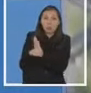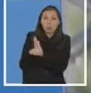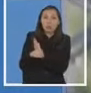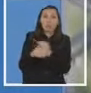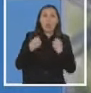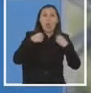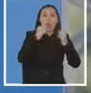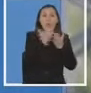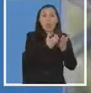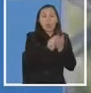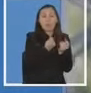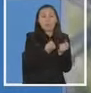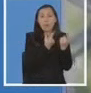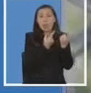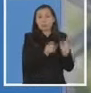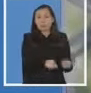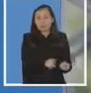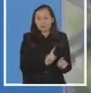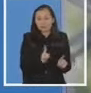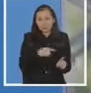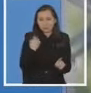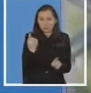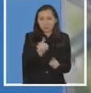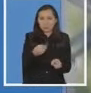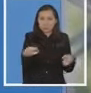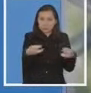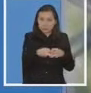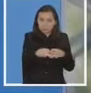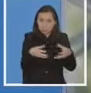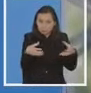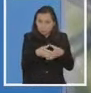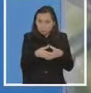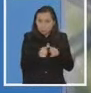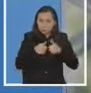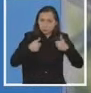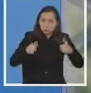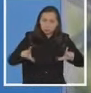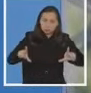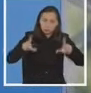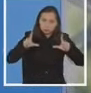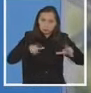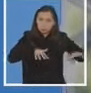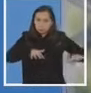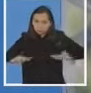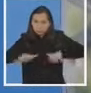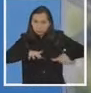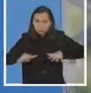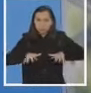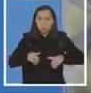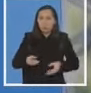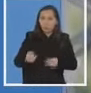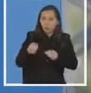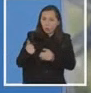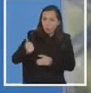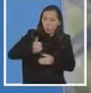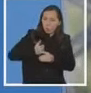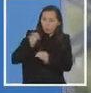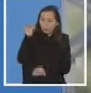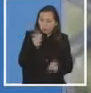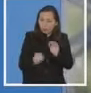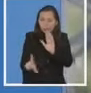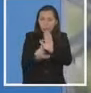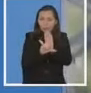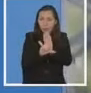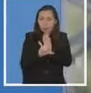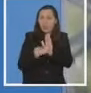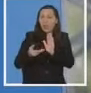utilidades. Nosotros, los sindicalistas, seremos actores activos en la buena implementación de la ley. Y